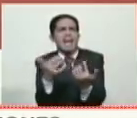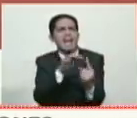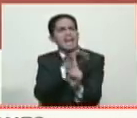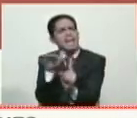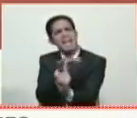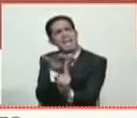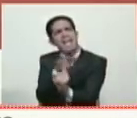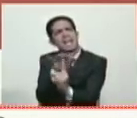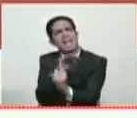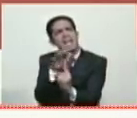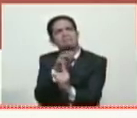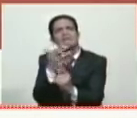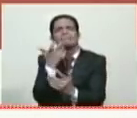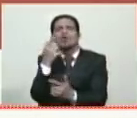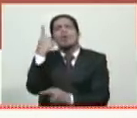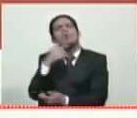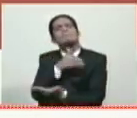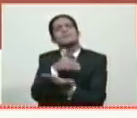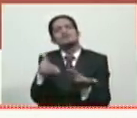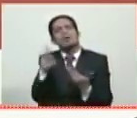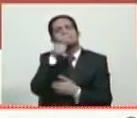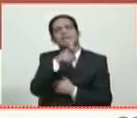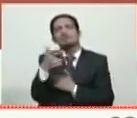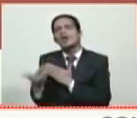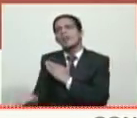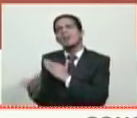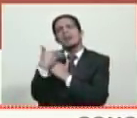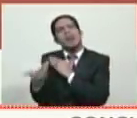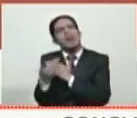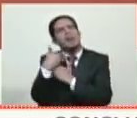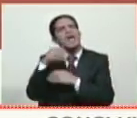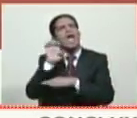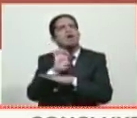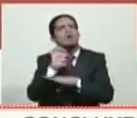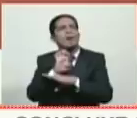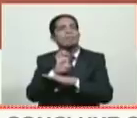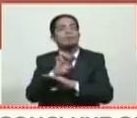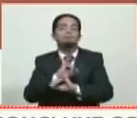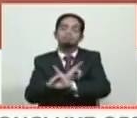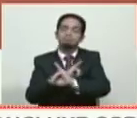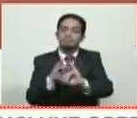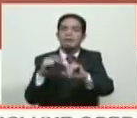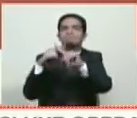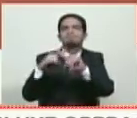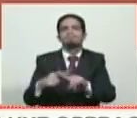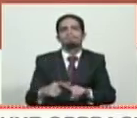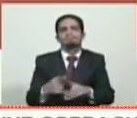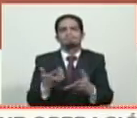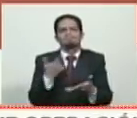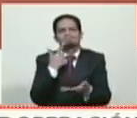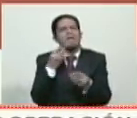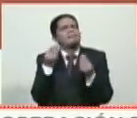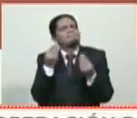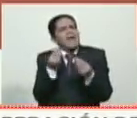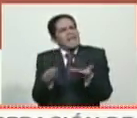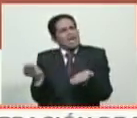personas entran cada mes a Ecuador, ya sacamos esa cuenta. No vale ni siquiera la pena volver